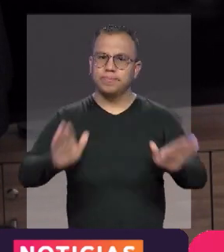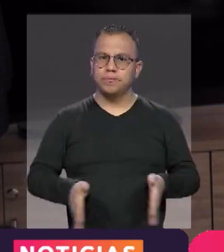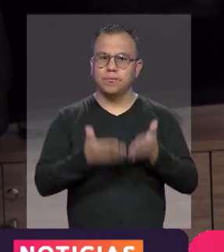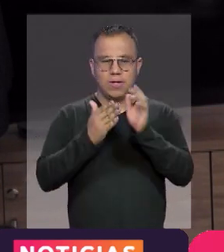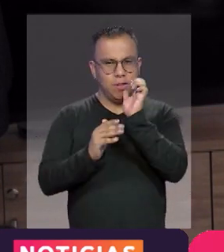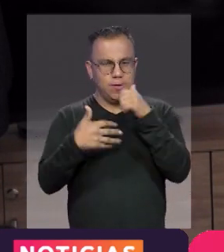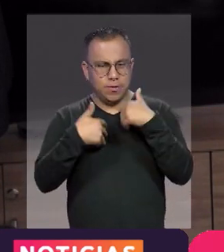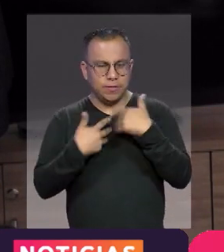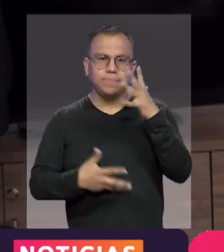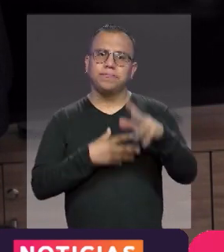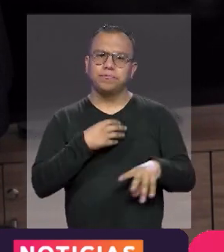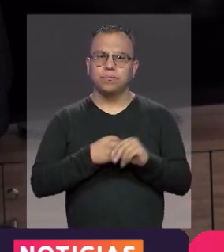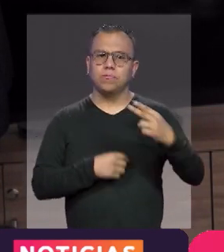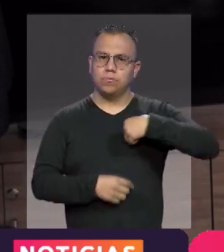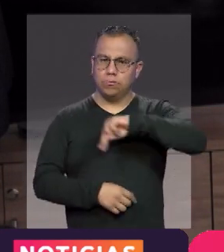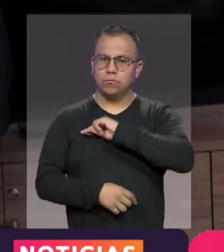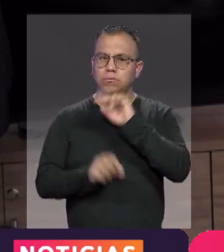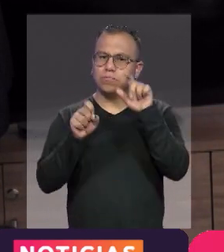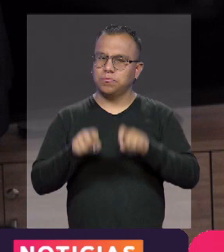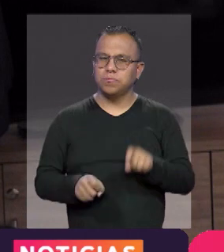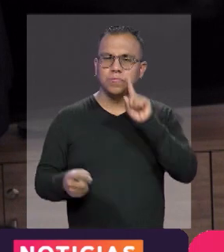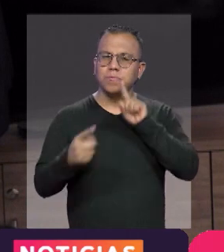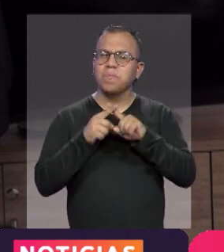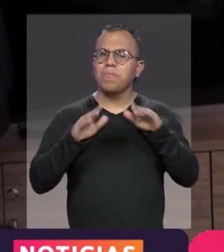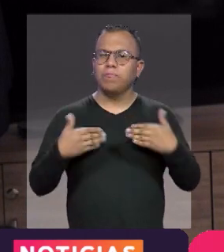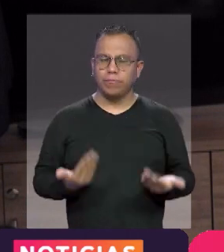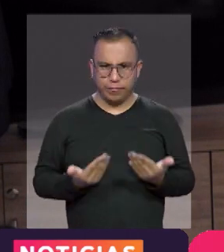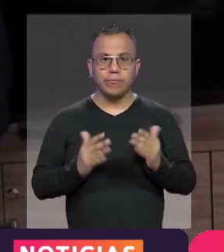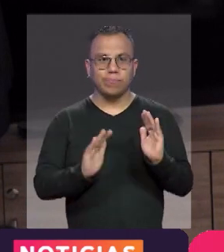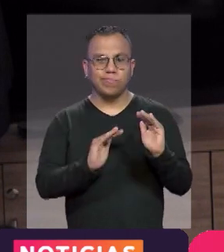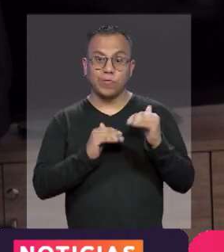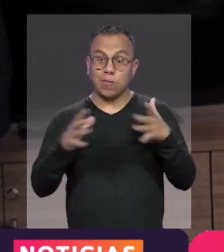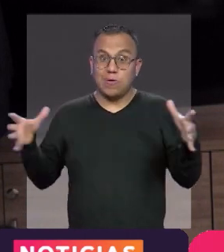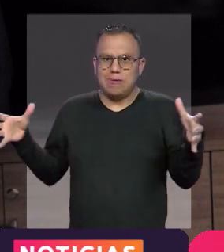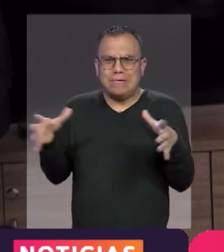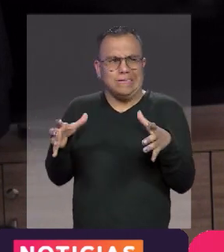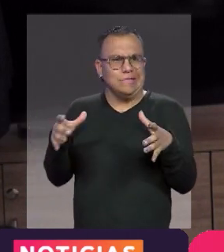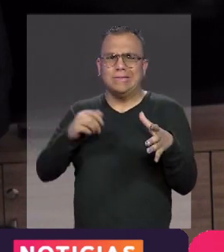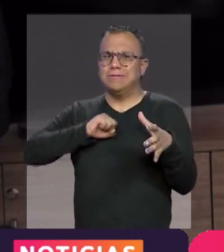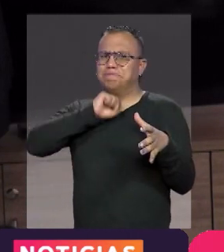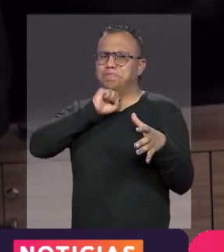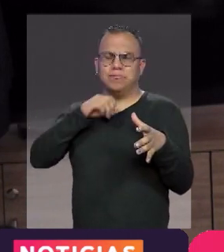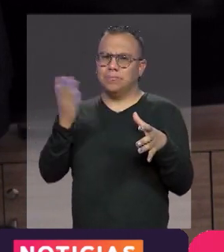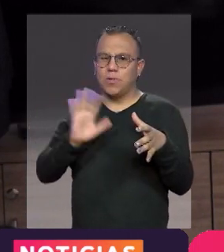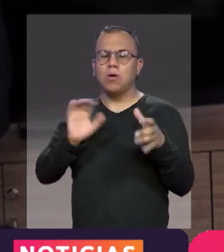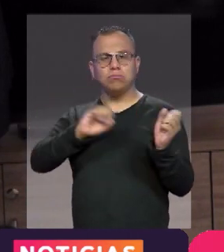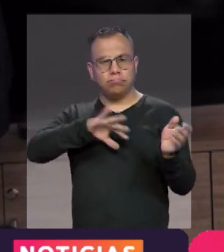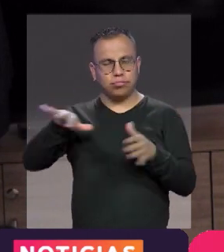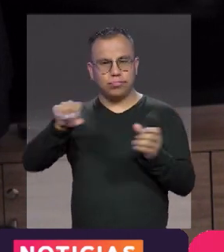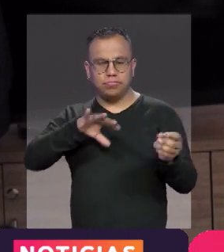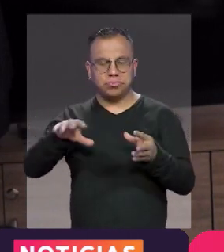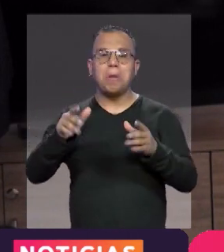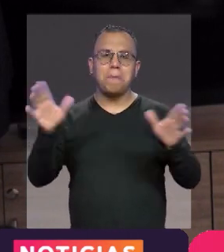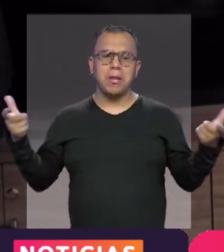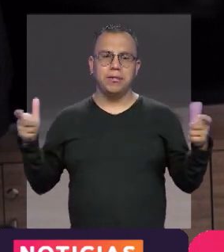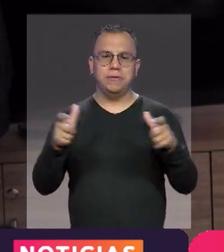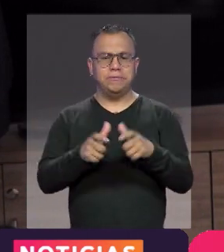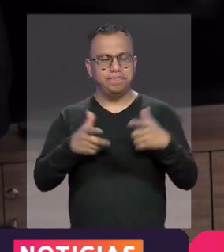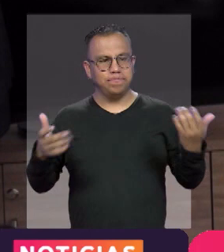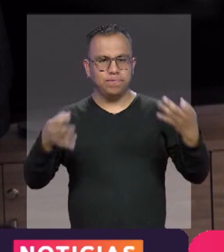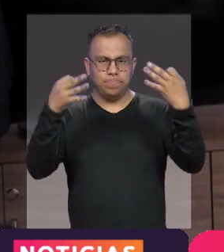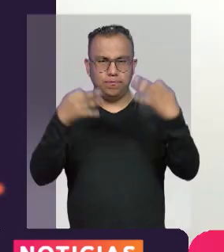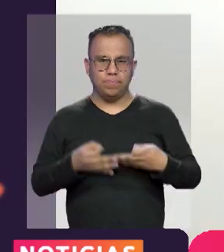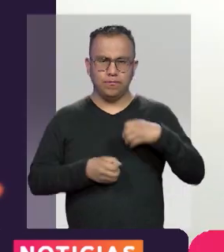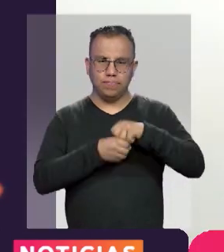de víctimas, y podamos nosotros poder tratar de desacinar y de aportar un granito de arena a toda la situación de seguridad